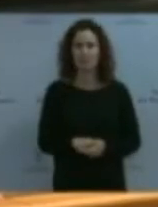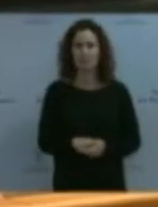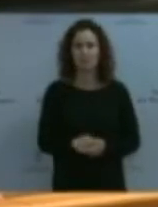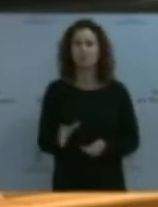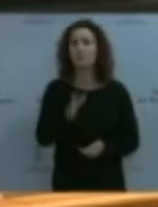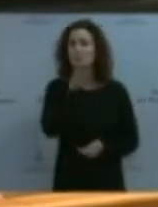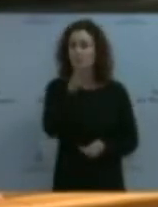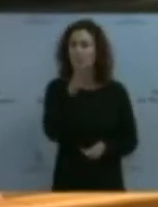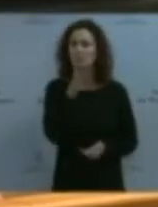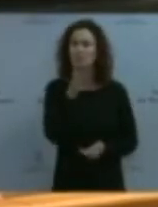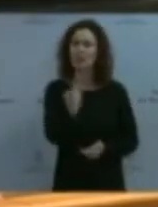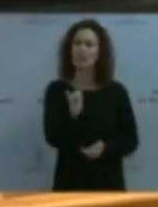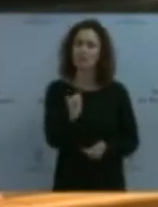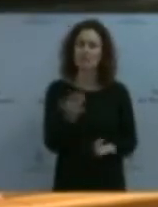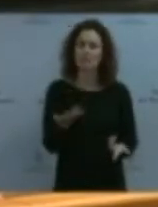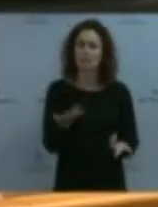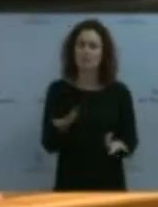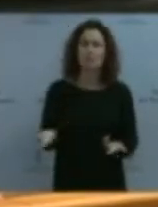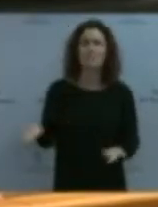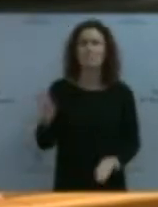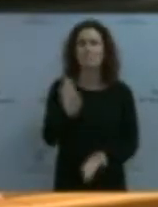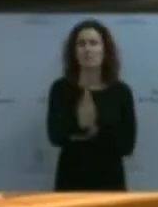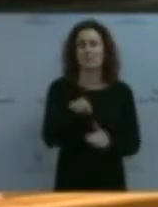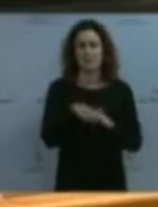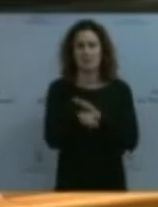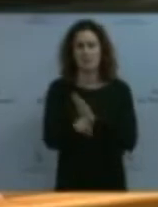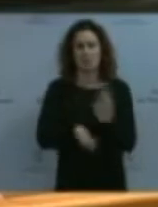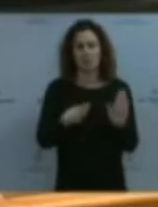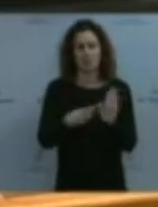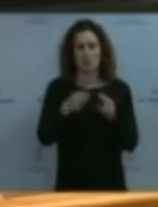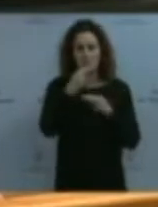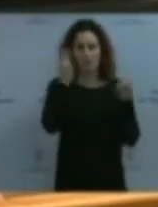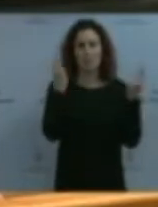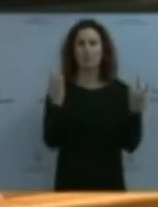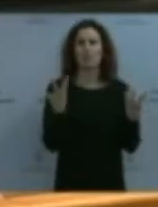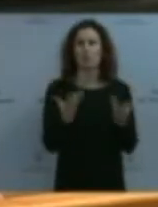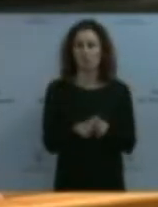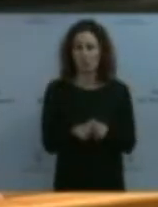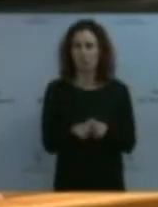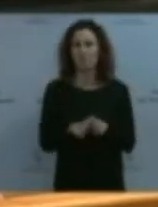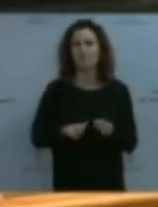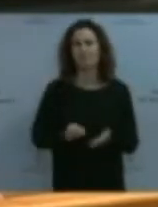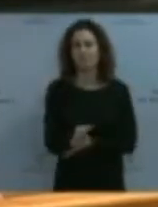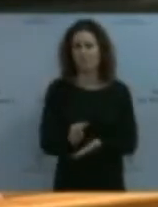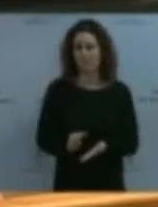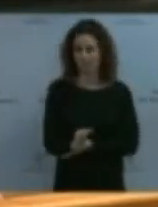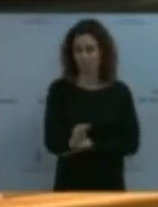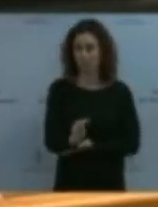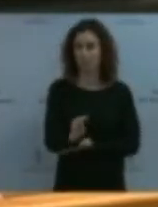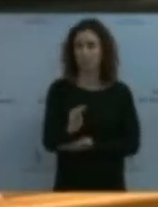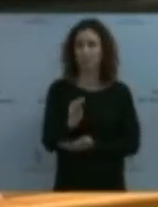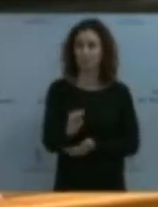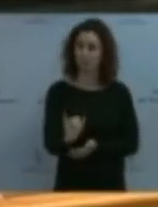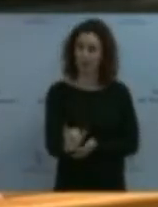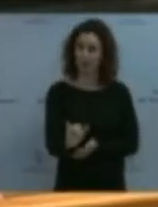plantear una gestión integral desde lo público con la inmensa inversión que eso significa de reconversión, pues no es